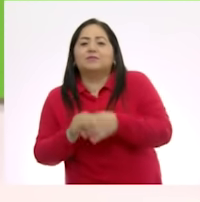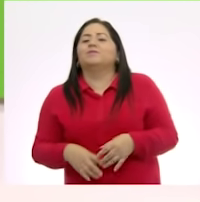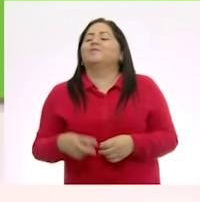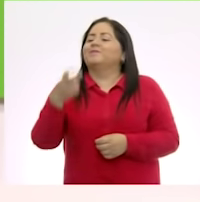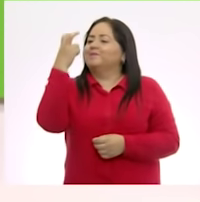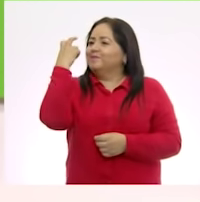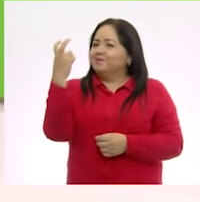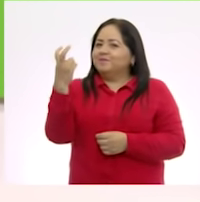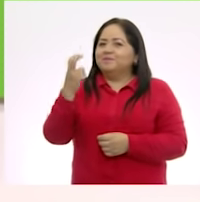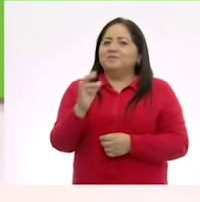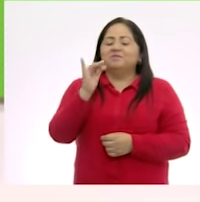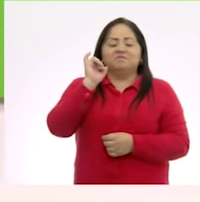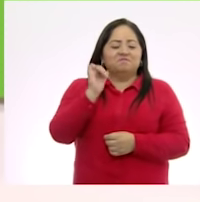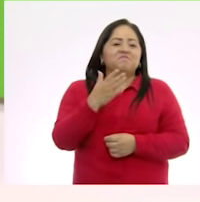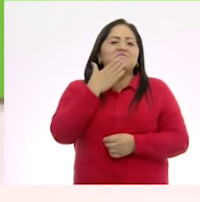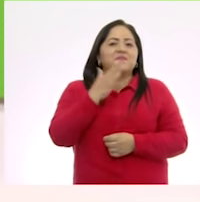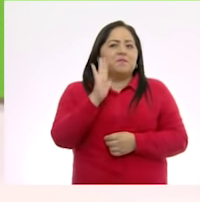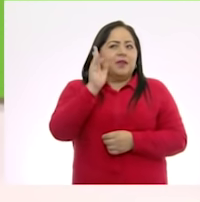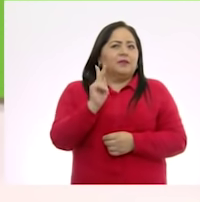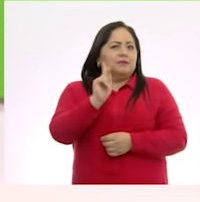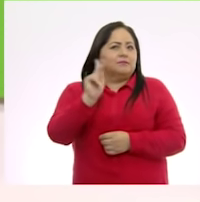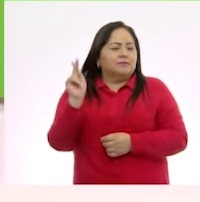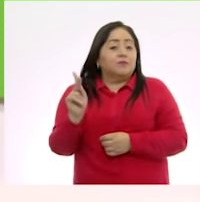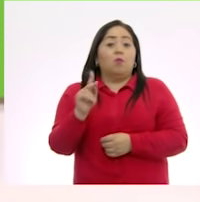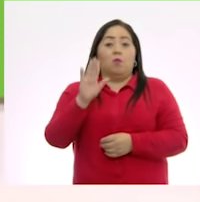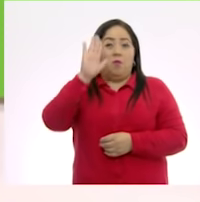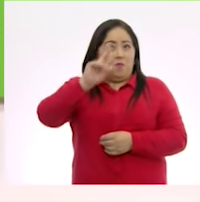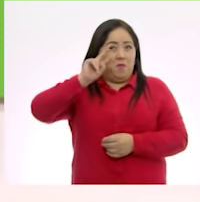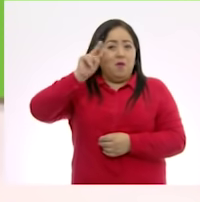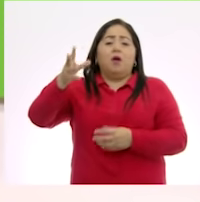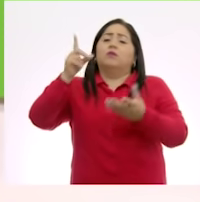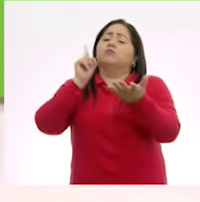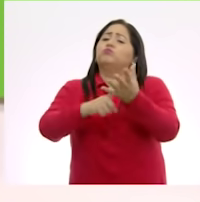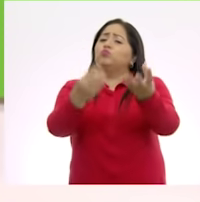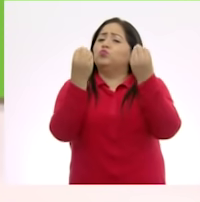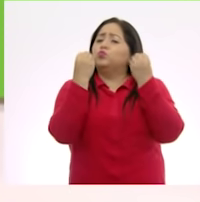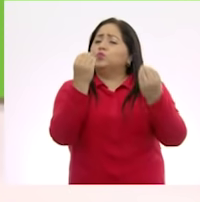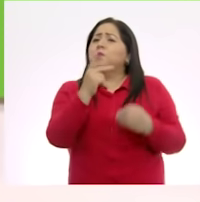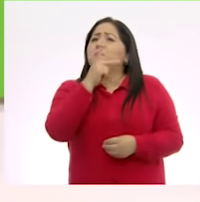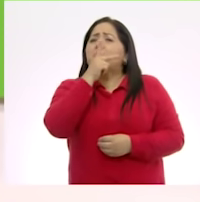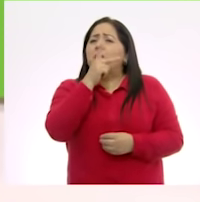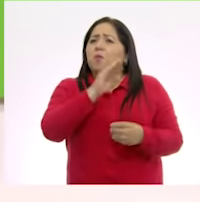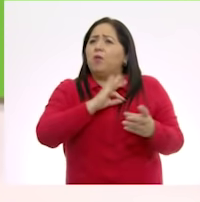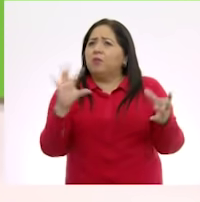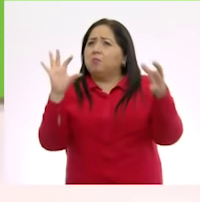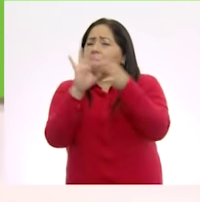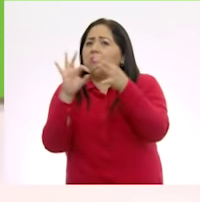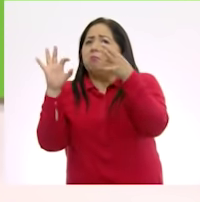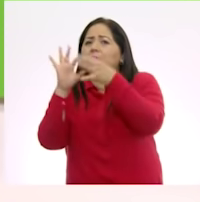¡Excelente! Riman muy bien. Como ven, hay más palabras que pueden rimar.